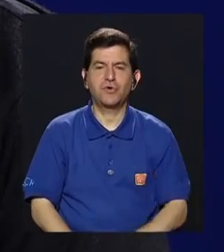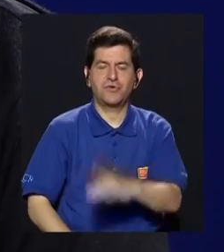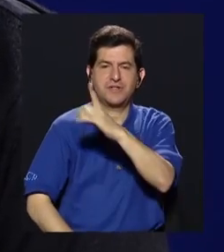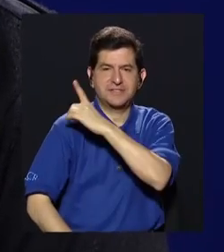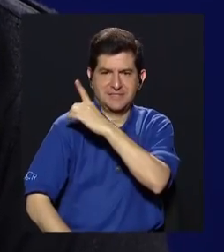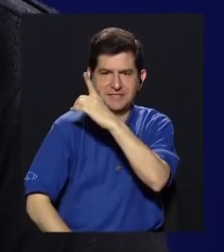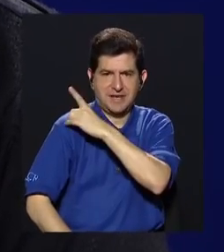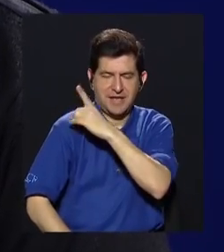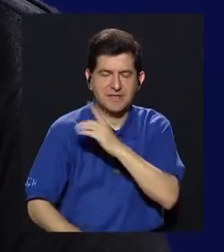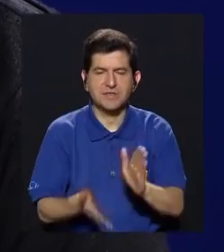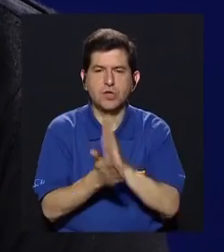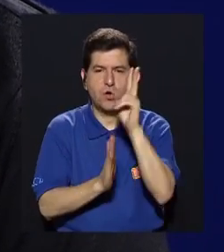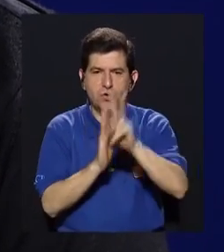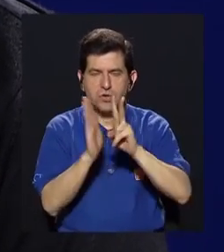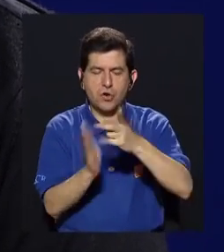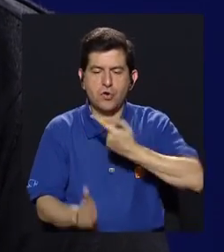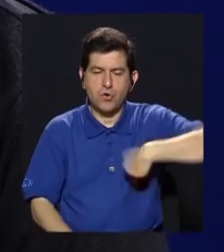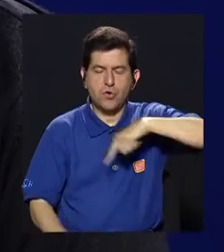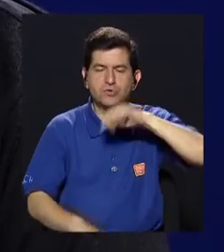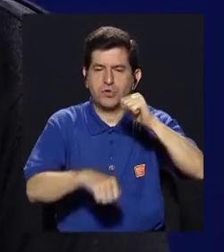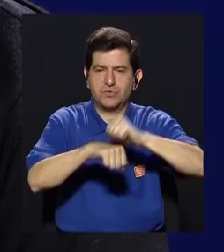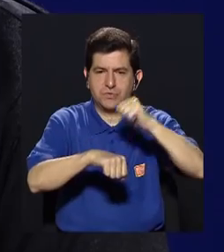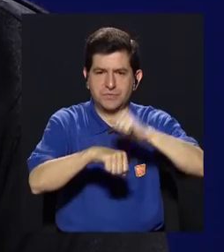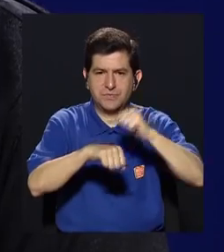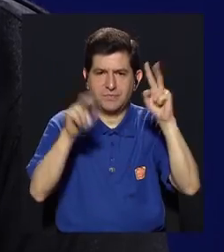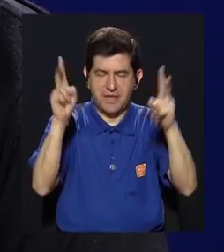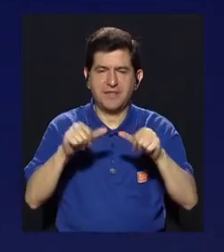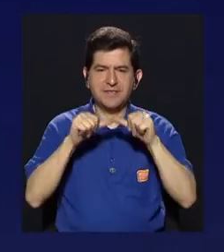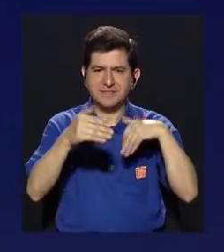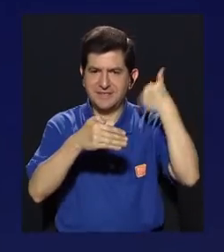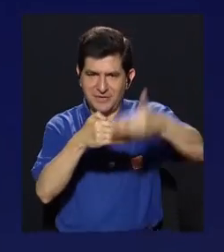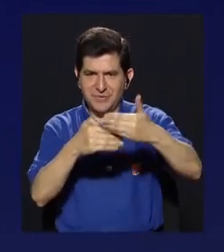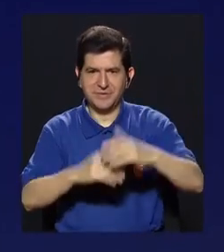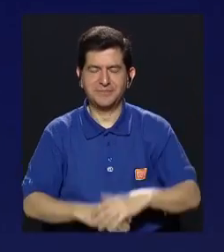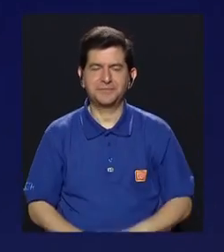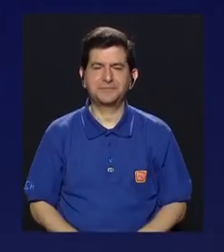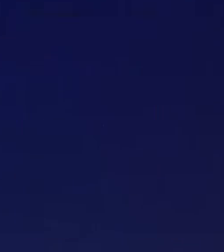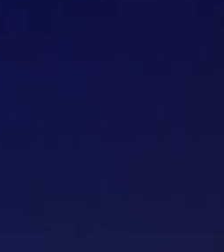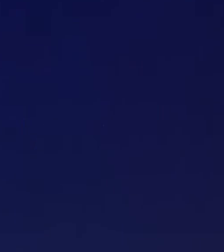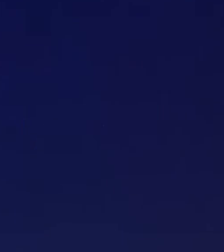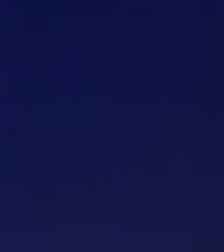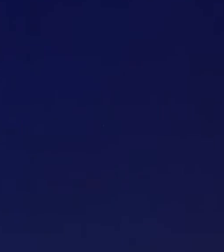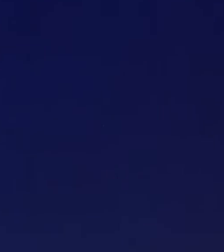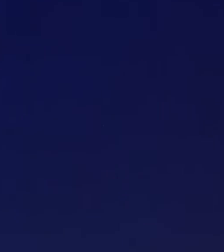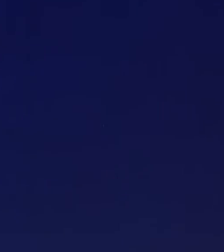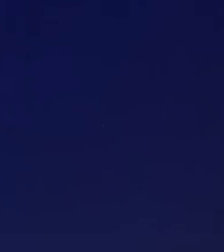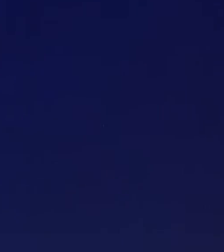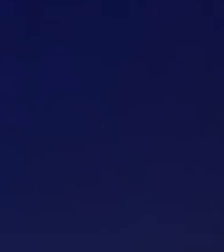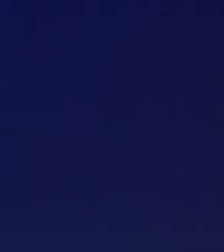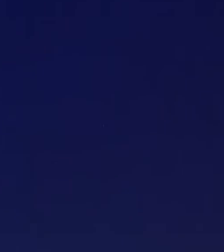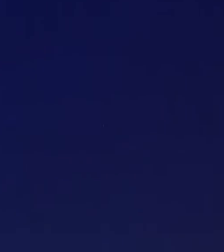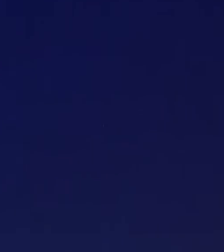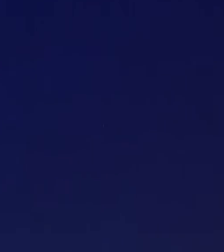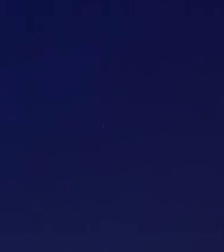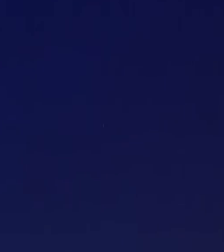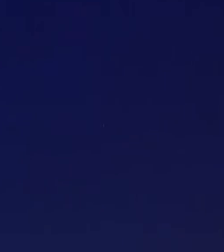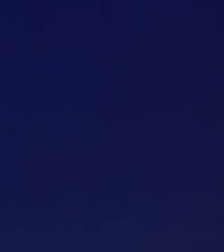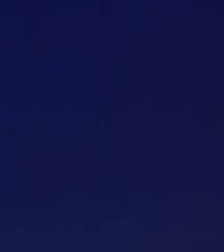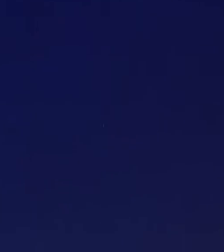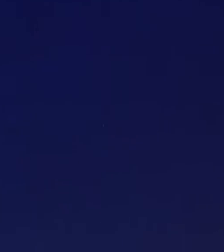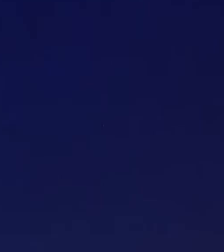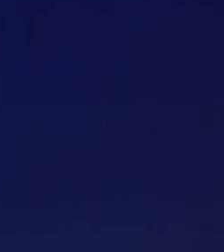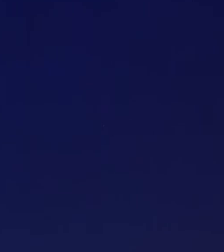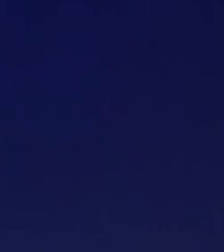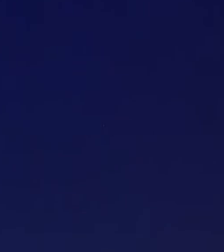costa rica ya media osa constantemente y pasada meses allá estamos conversando con álvaro torres director del documental